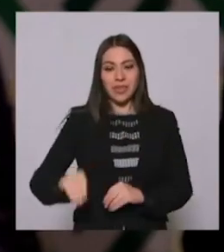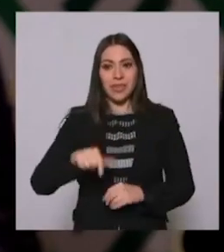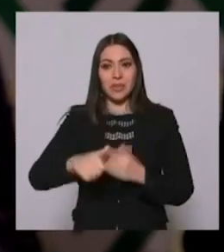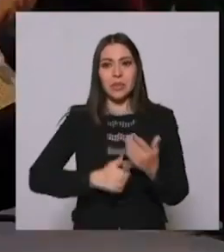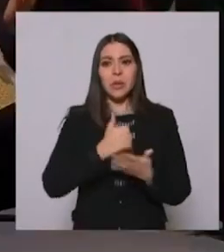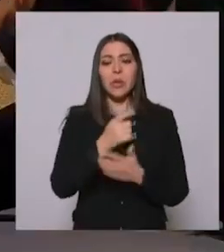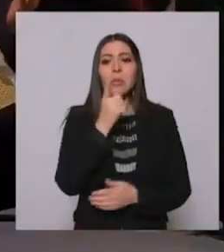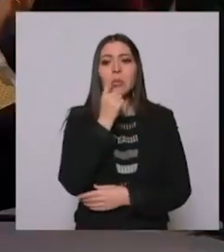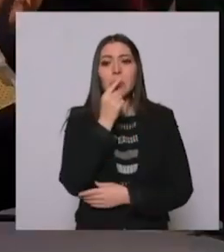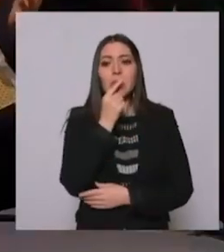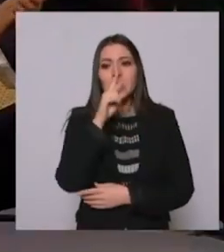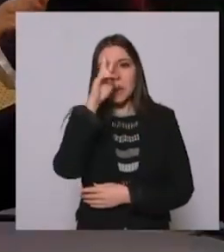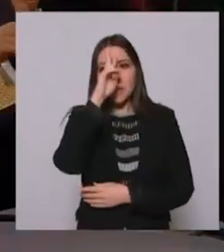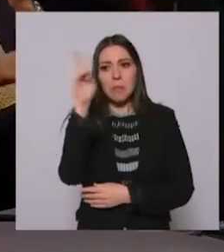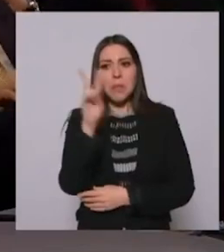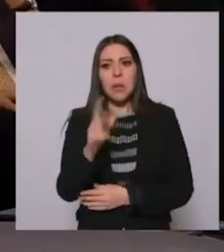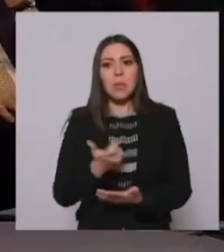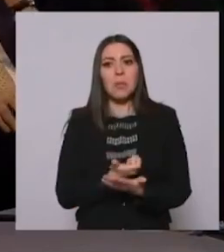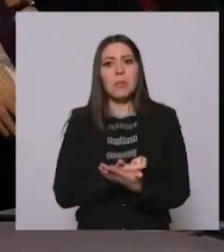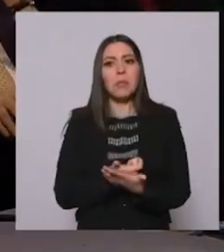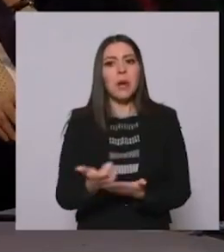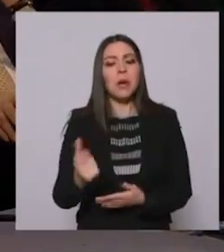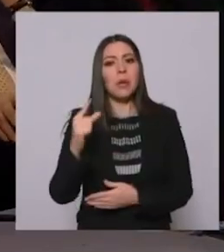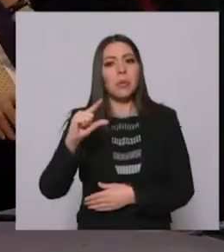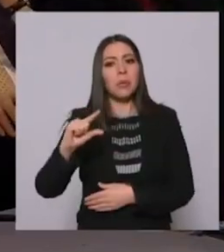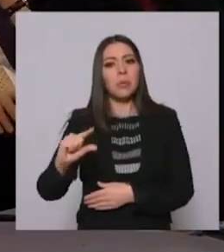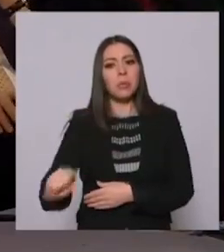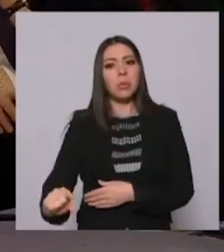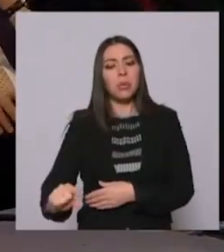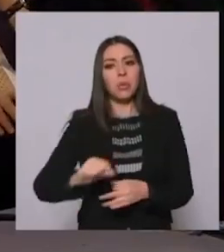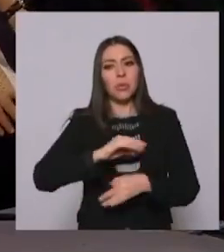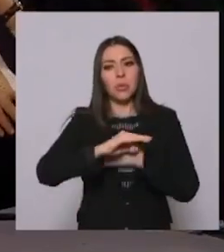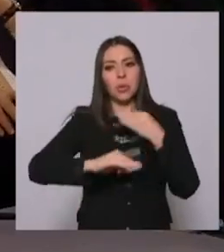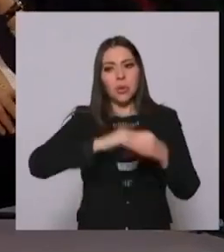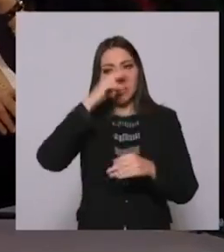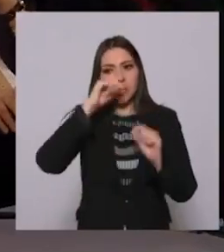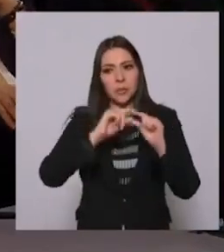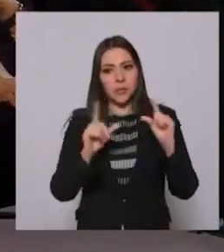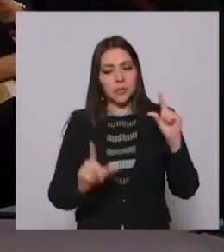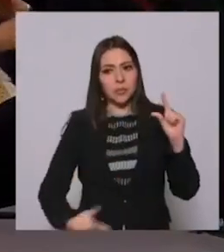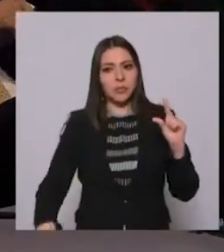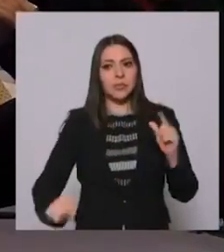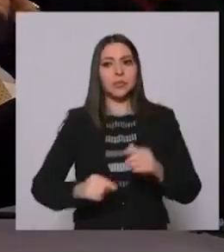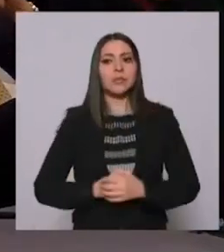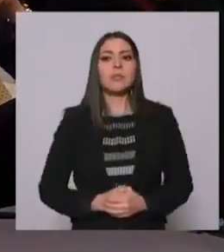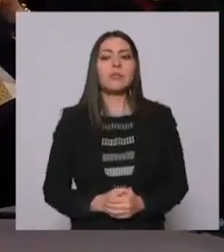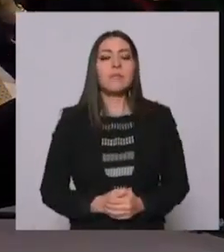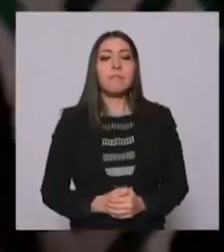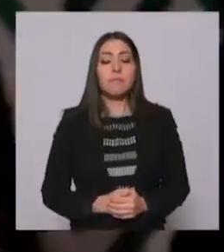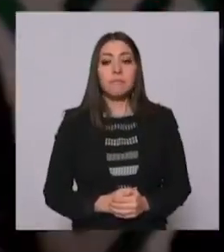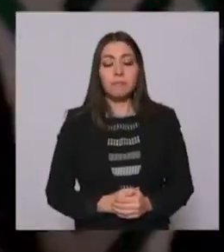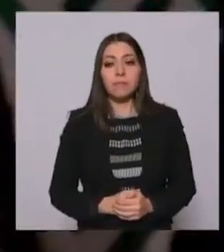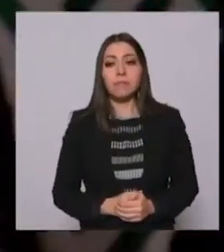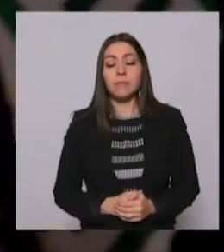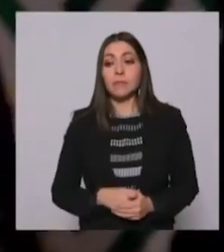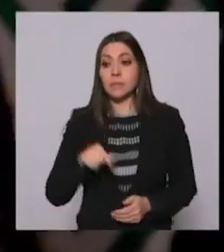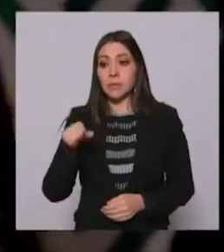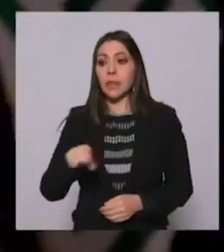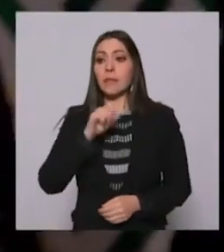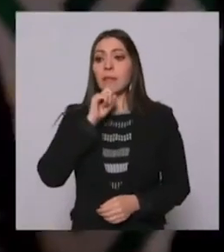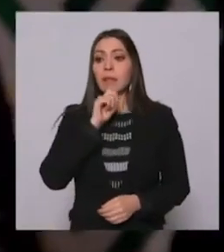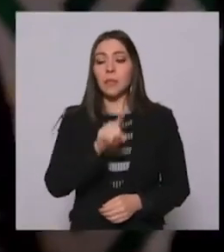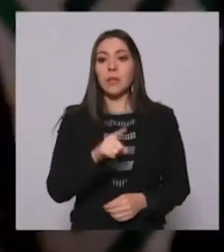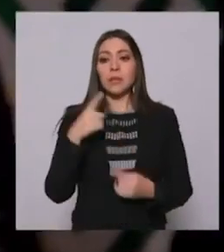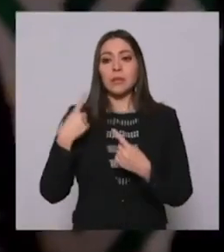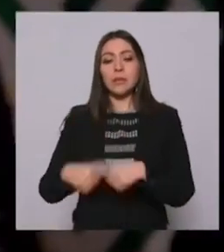de México era una de las peores pagadas en todo el país. También caracterizada en muchos sentidos